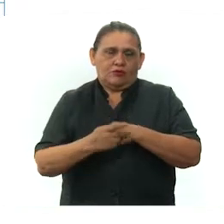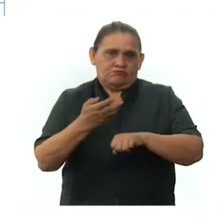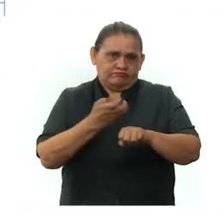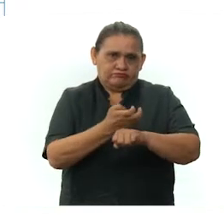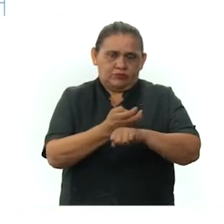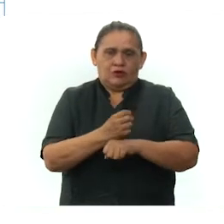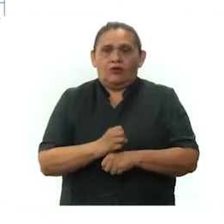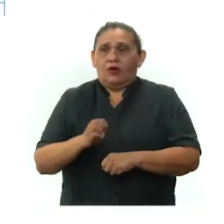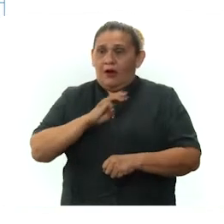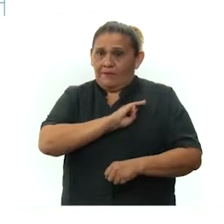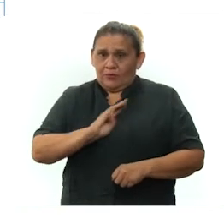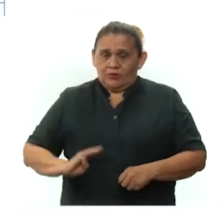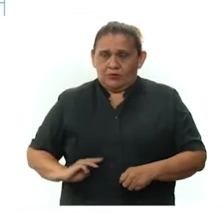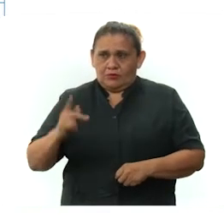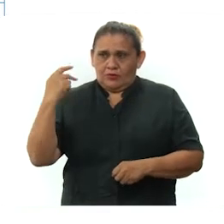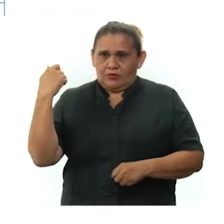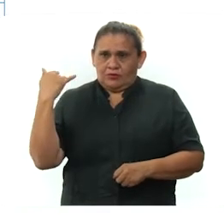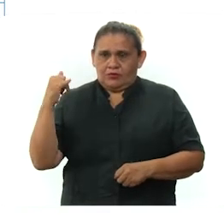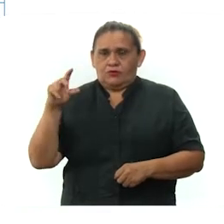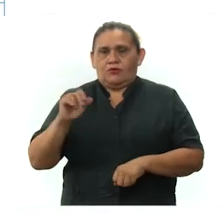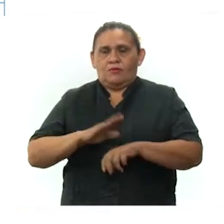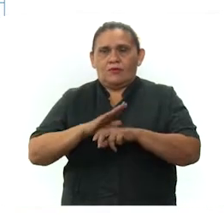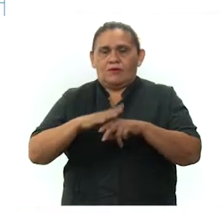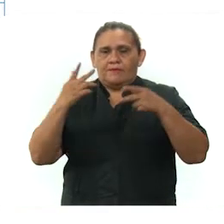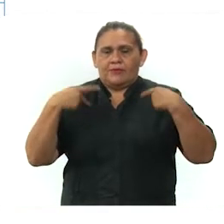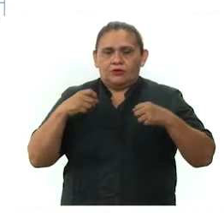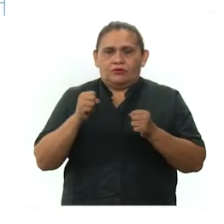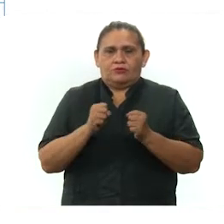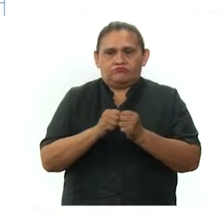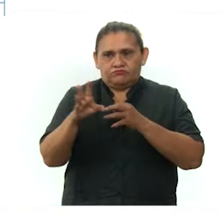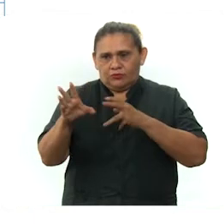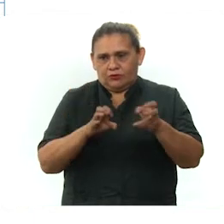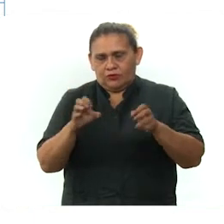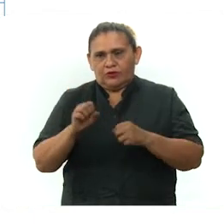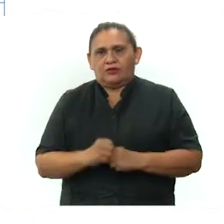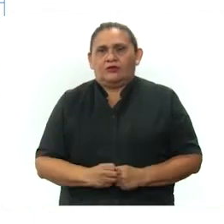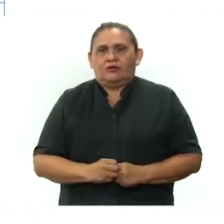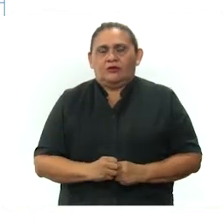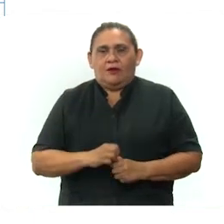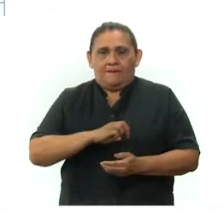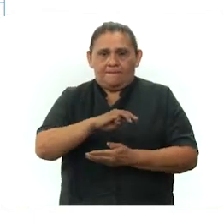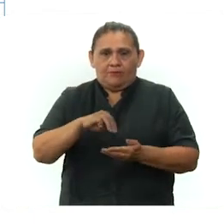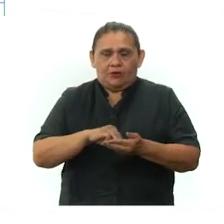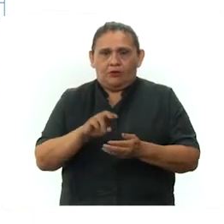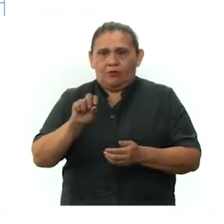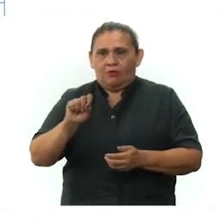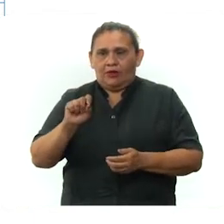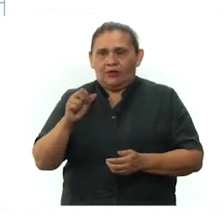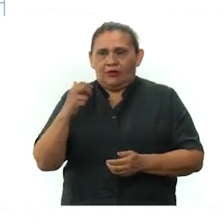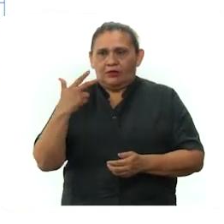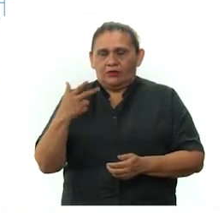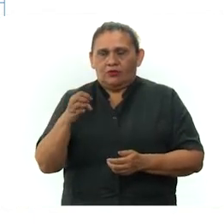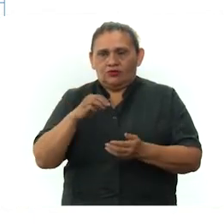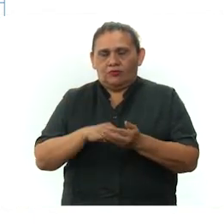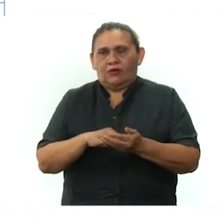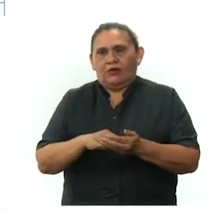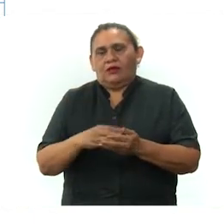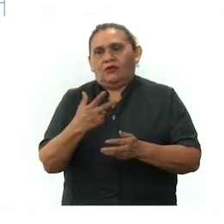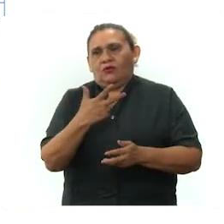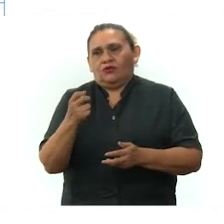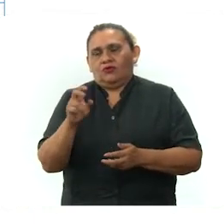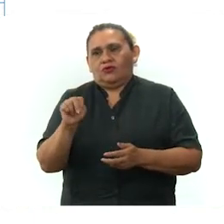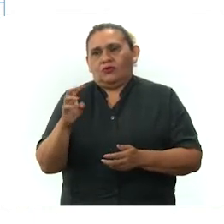Los municipios de Yucatán con mayor número de personas contagiadas son Mérida con 28.944,